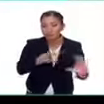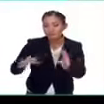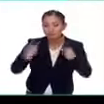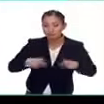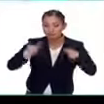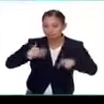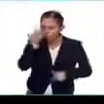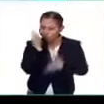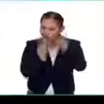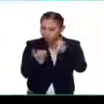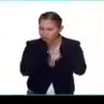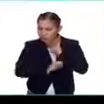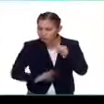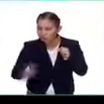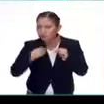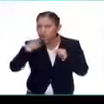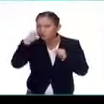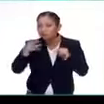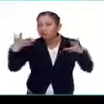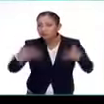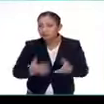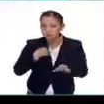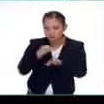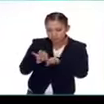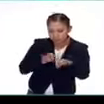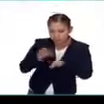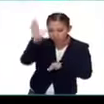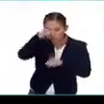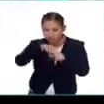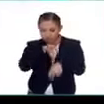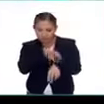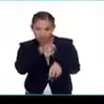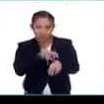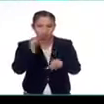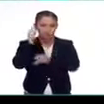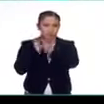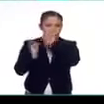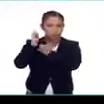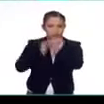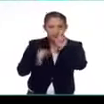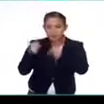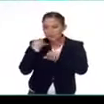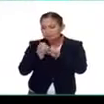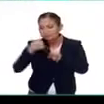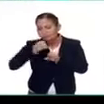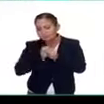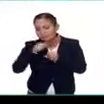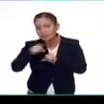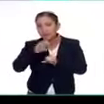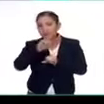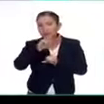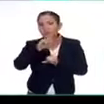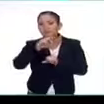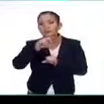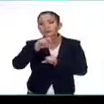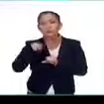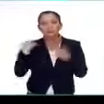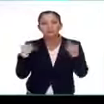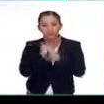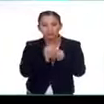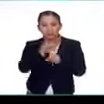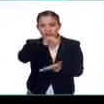de recursos humanos capacitados para llevar a cabo labores de ciencia, medicina y antropología forense. Destaca Carolina Robledo,